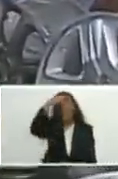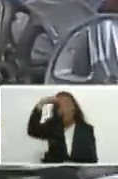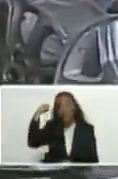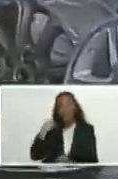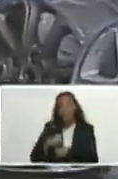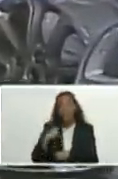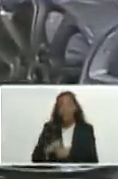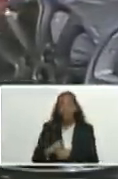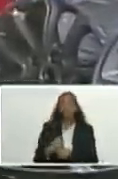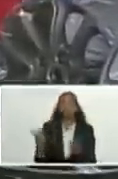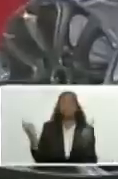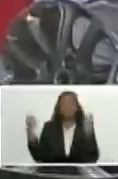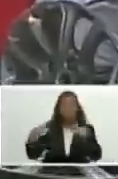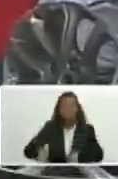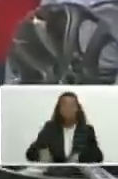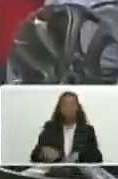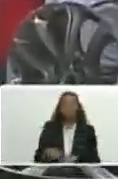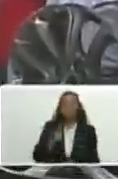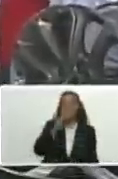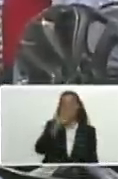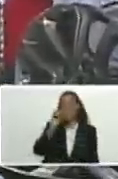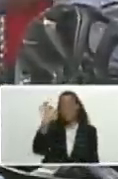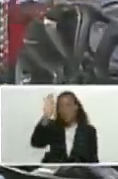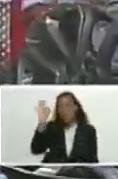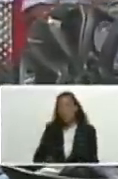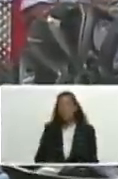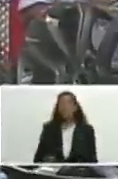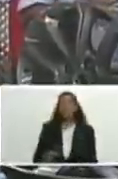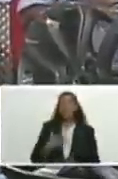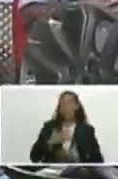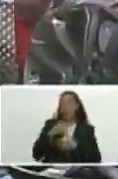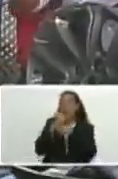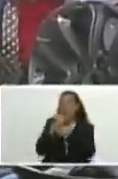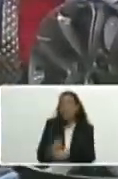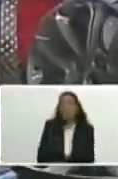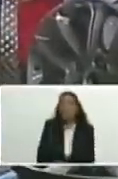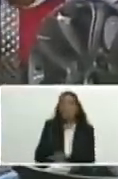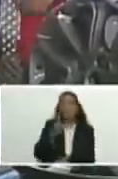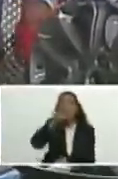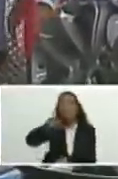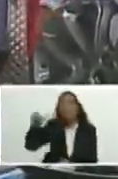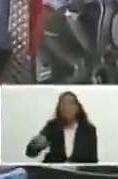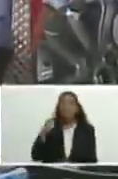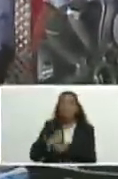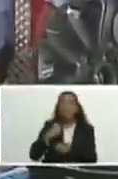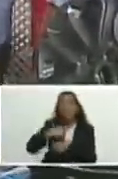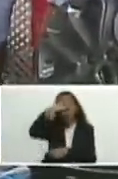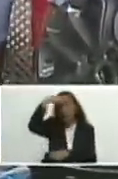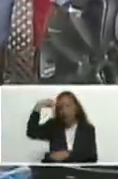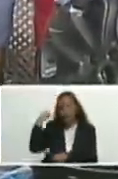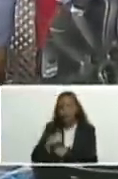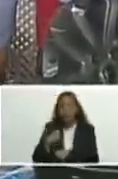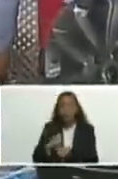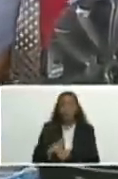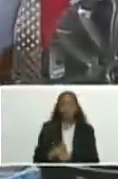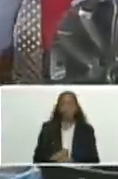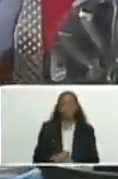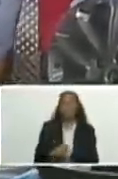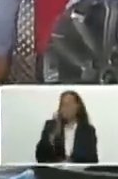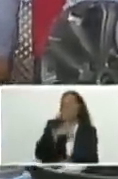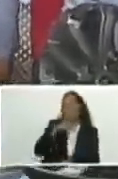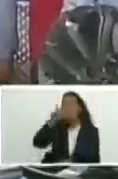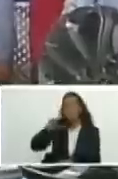juego con la clase obrera. Siempre he confiado en la clase obrera. Con la clase obrera todo, sin la clase obrera